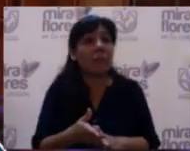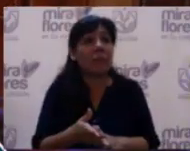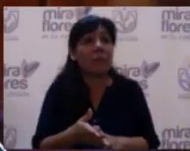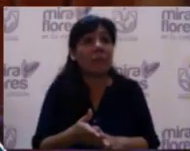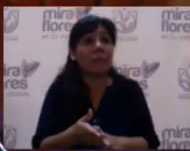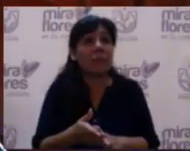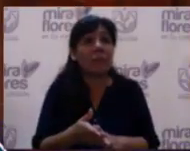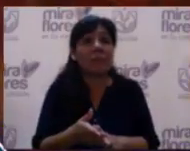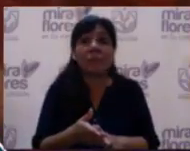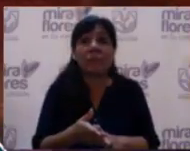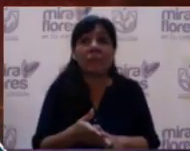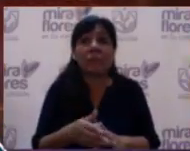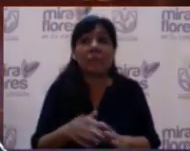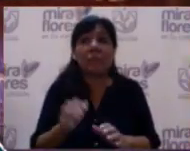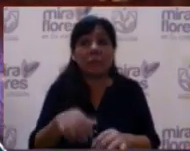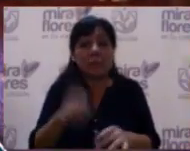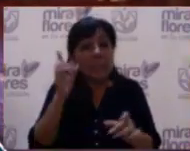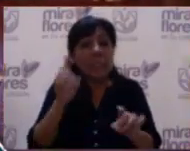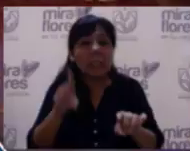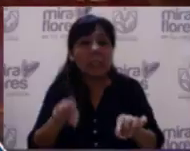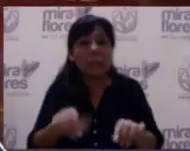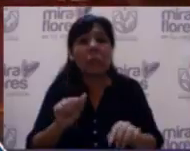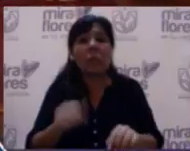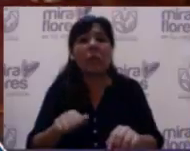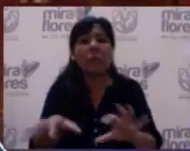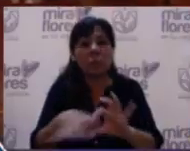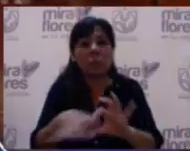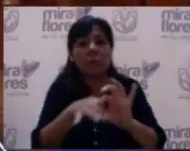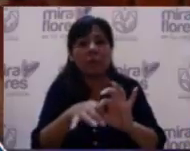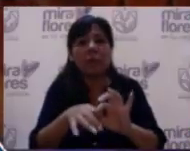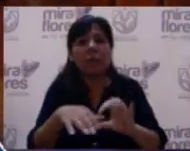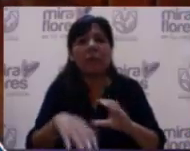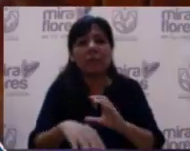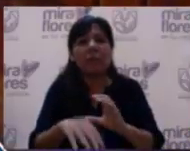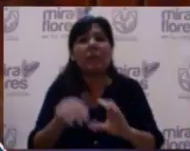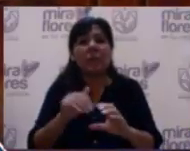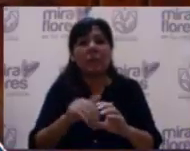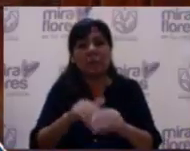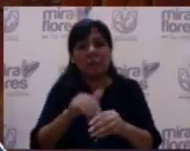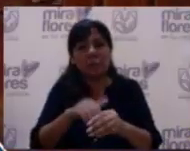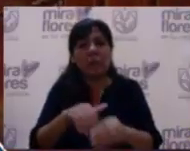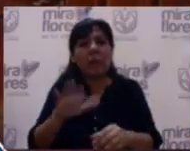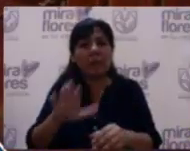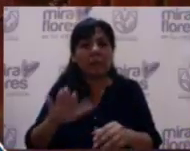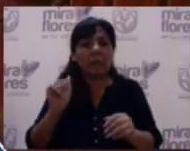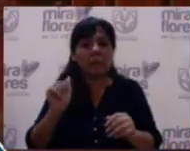Aprobado por unanimidad. Muchas gracias. Se levanta la sesión.